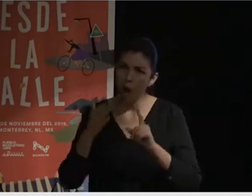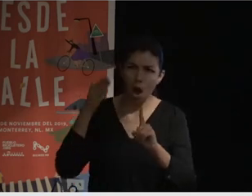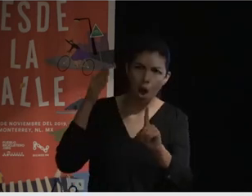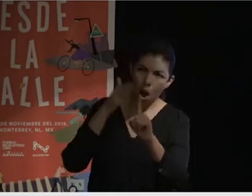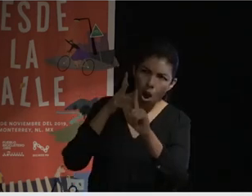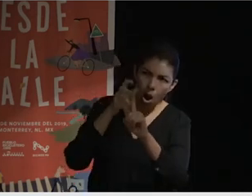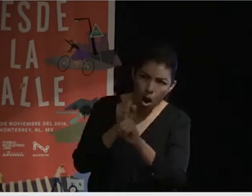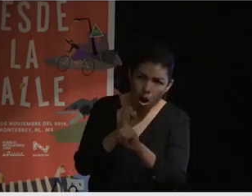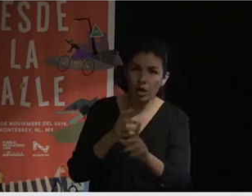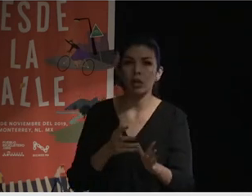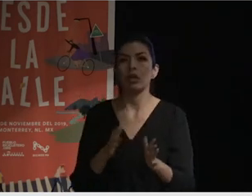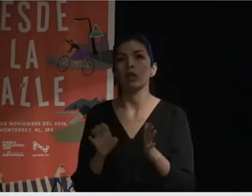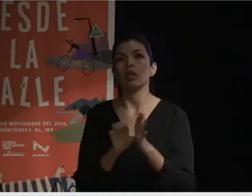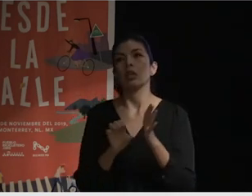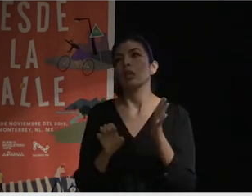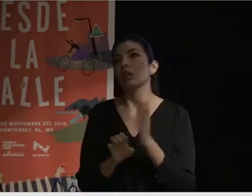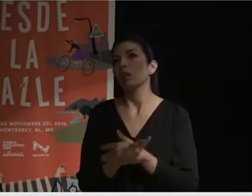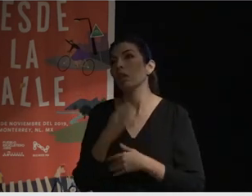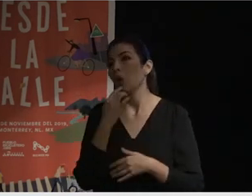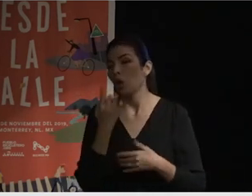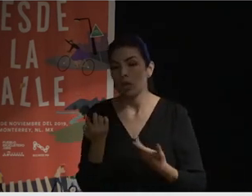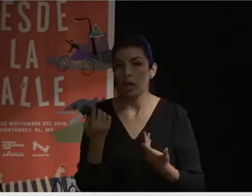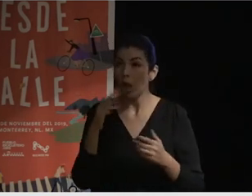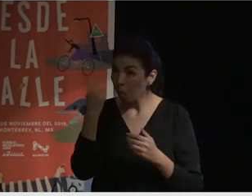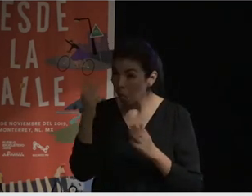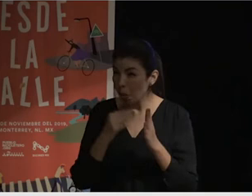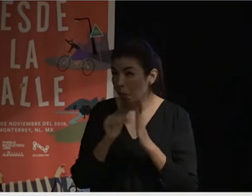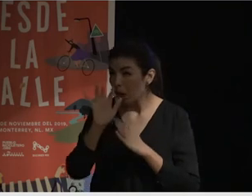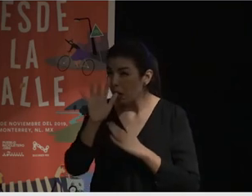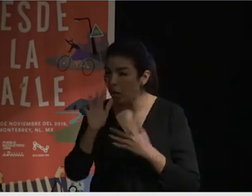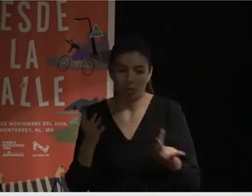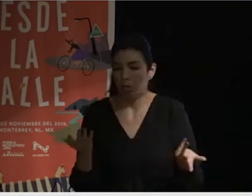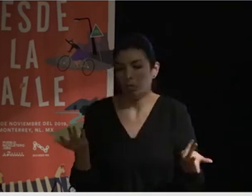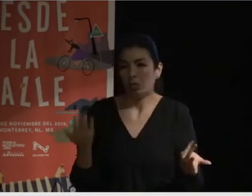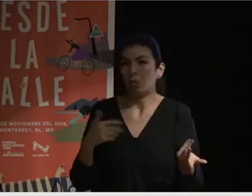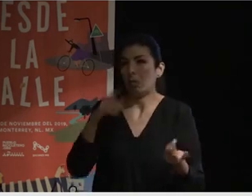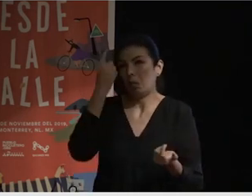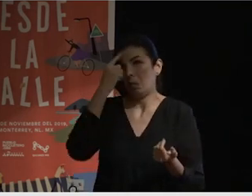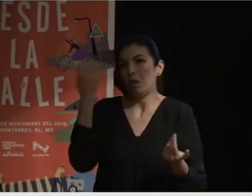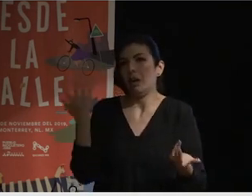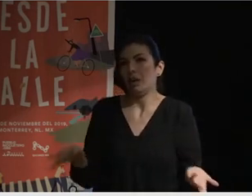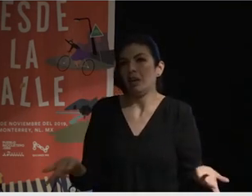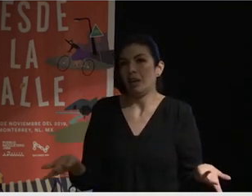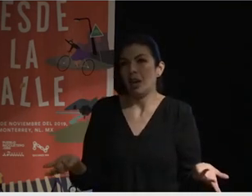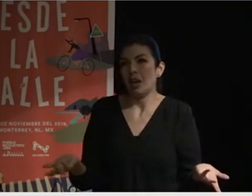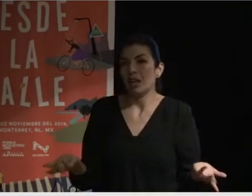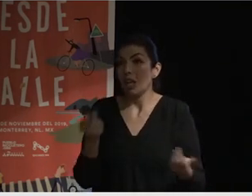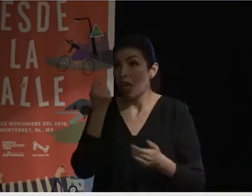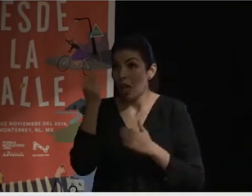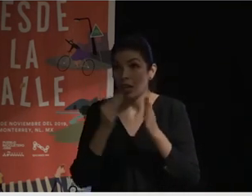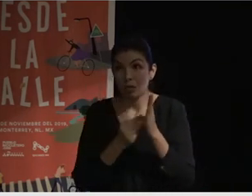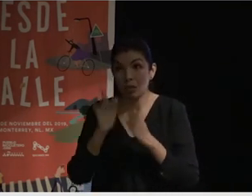grados, quién sabe qué va a pasar, ¿no? Entonces, esto de la urbanización inevitable, volvamos a soñar en regreso